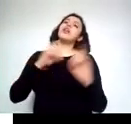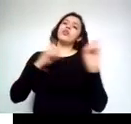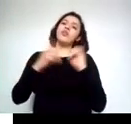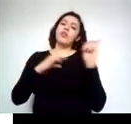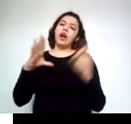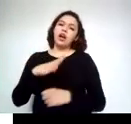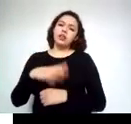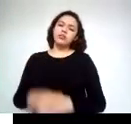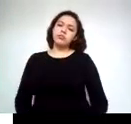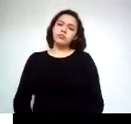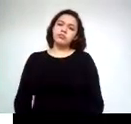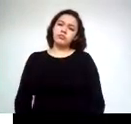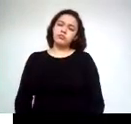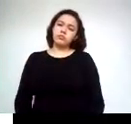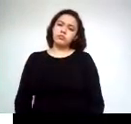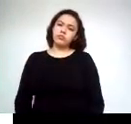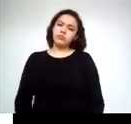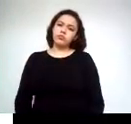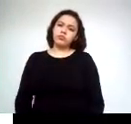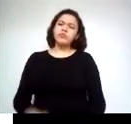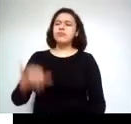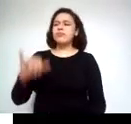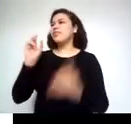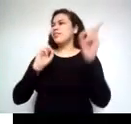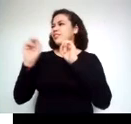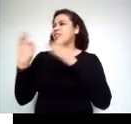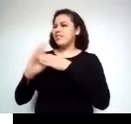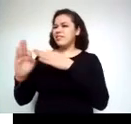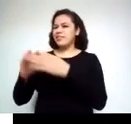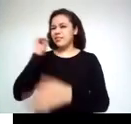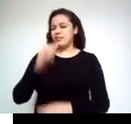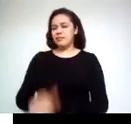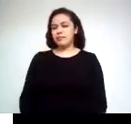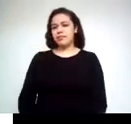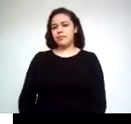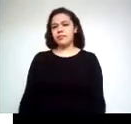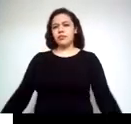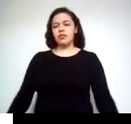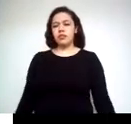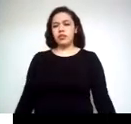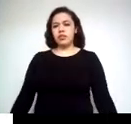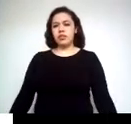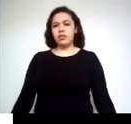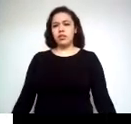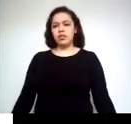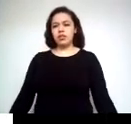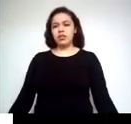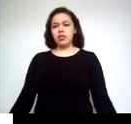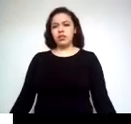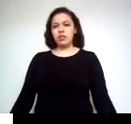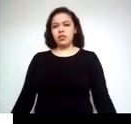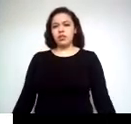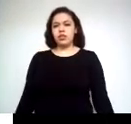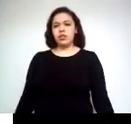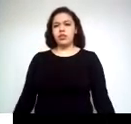eso. Sí, es una duda muy recurrente. Ok. En lo que esperamos que nos indiquen a través del chat, vamos con la siguiente